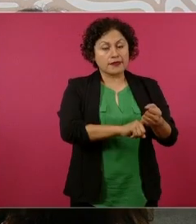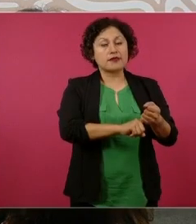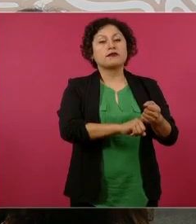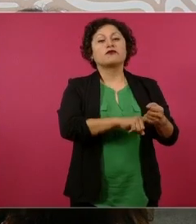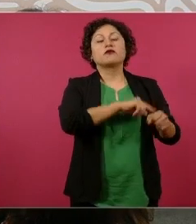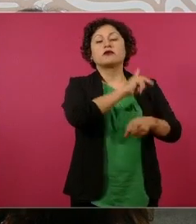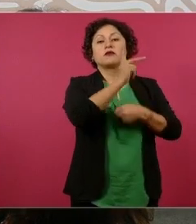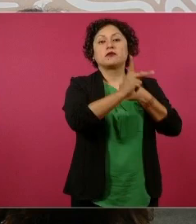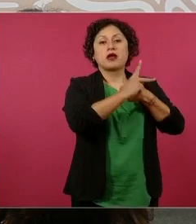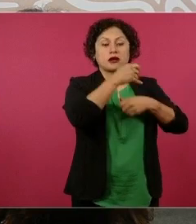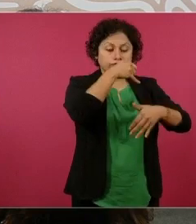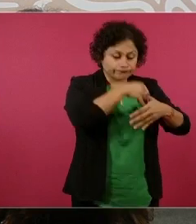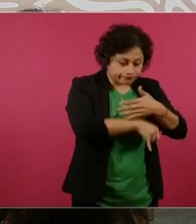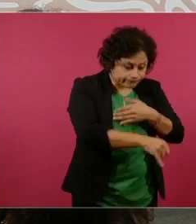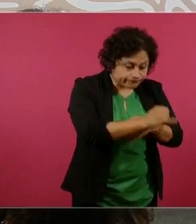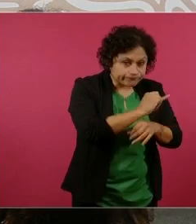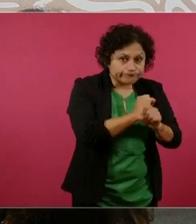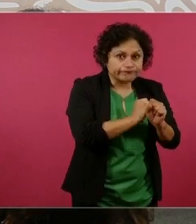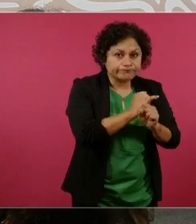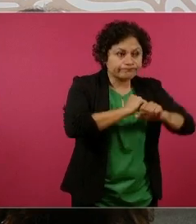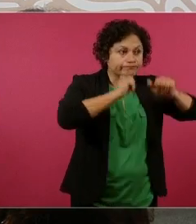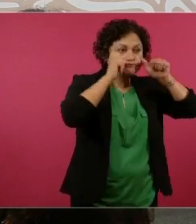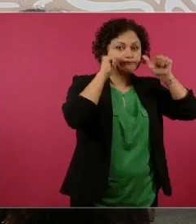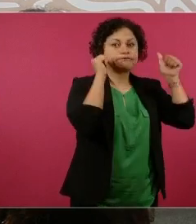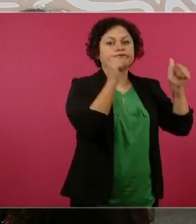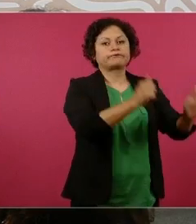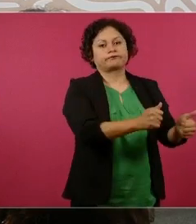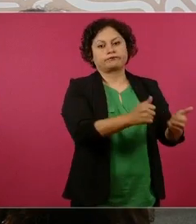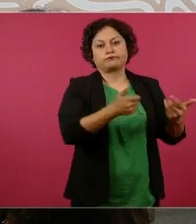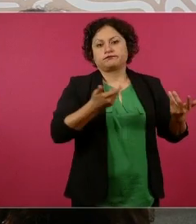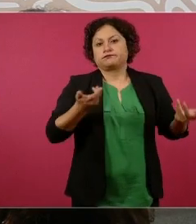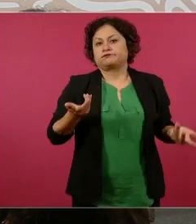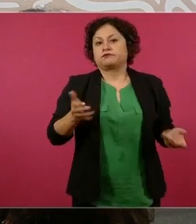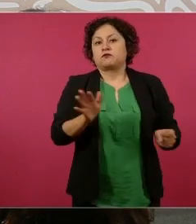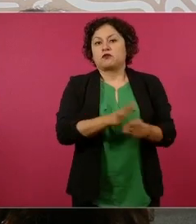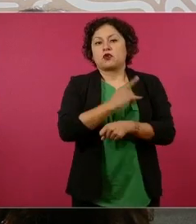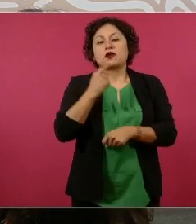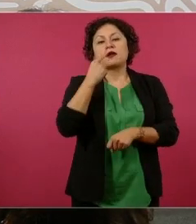con el uso de la fuerza, pero ¿qué hacen por los jóvenes?